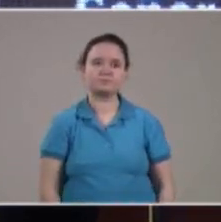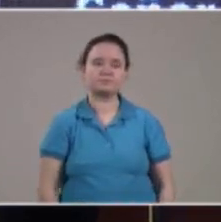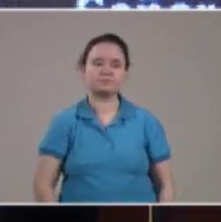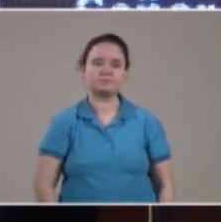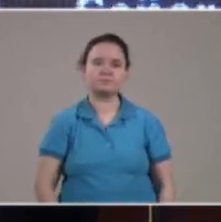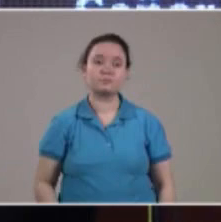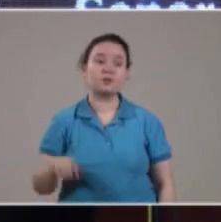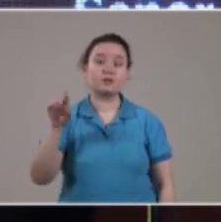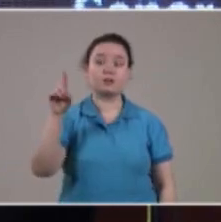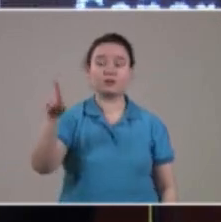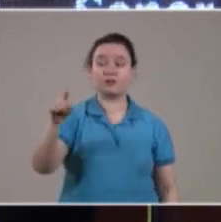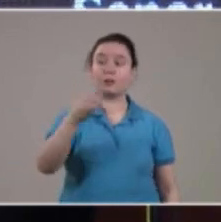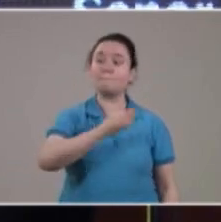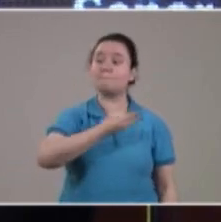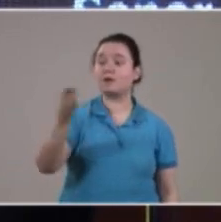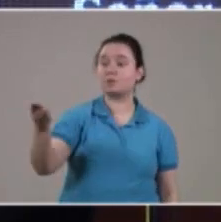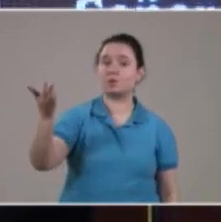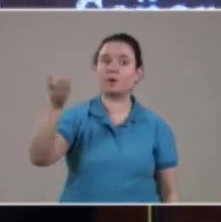lo mandó a matar.